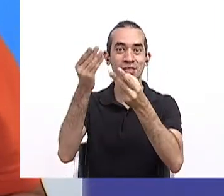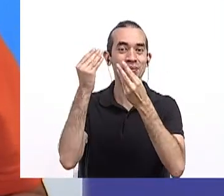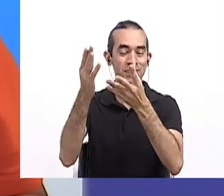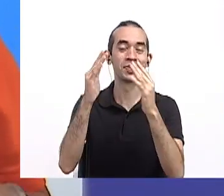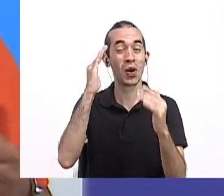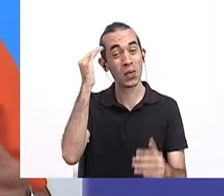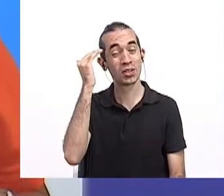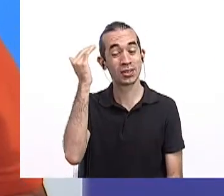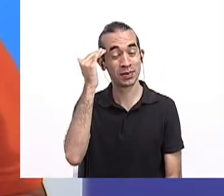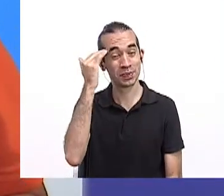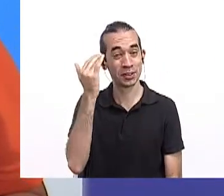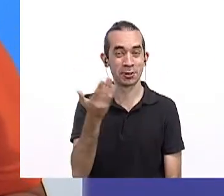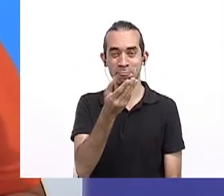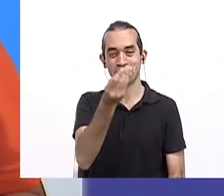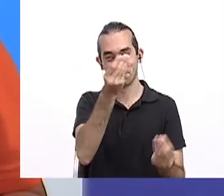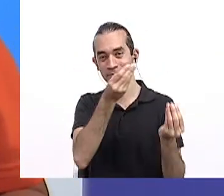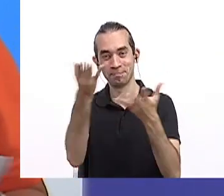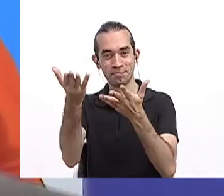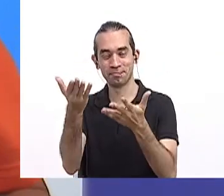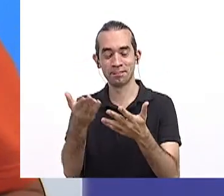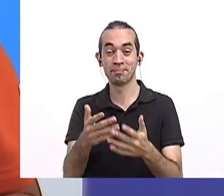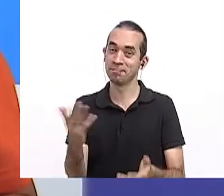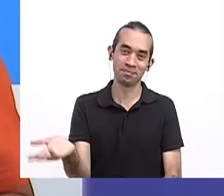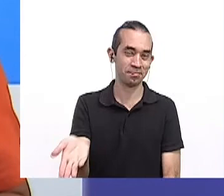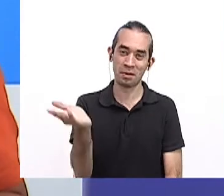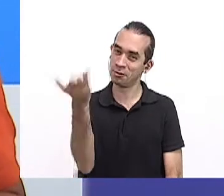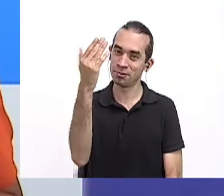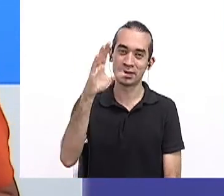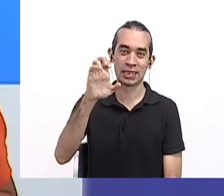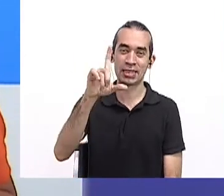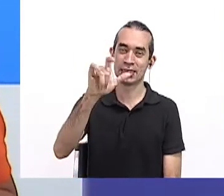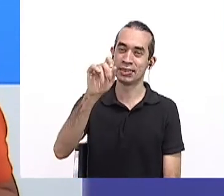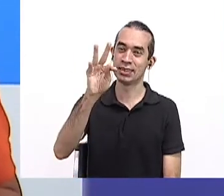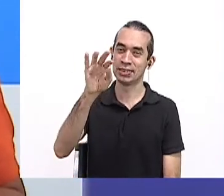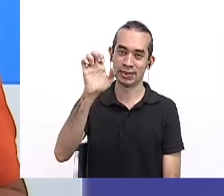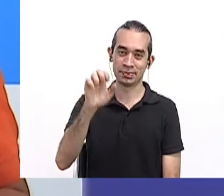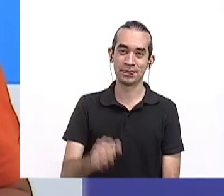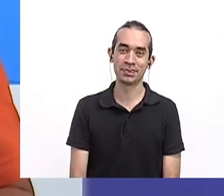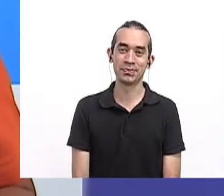conocimiento que ella nos va a compartir adelante celeste